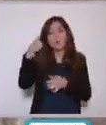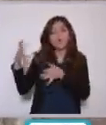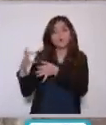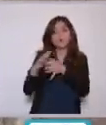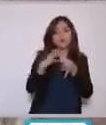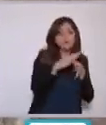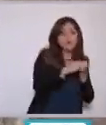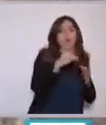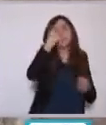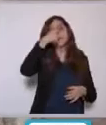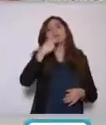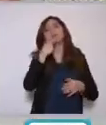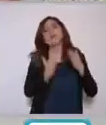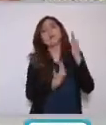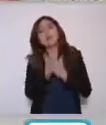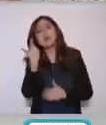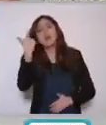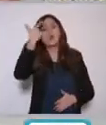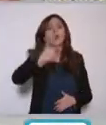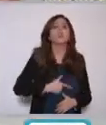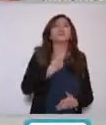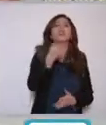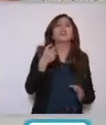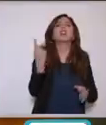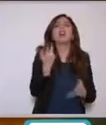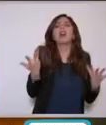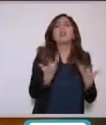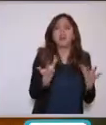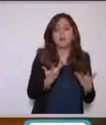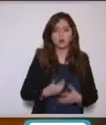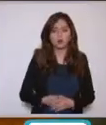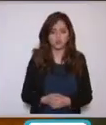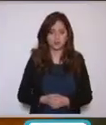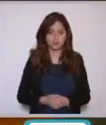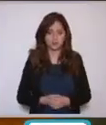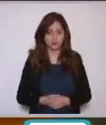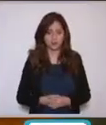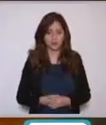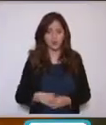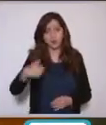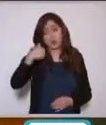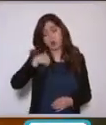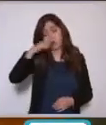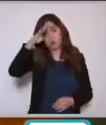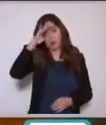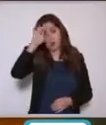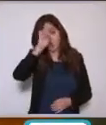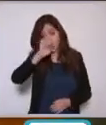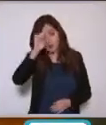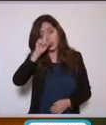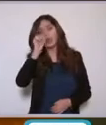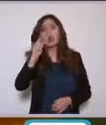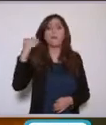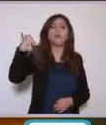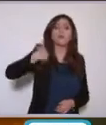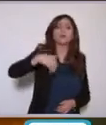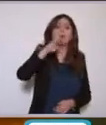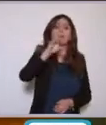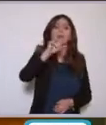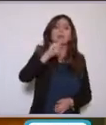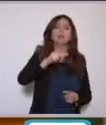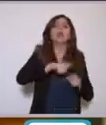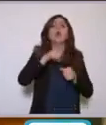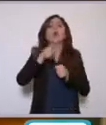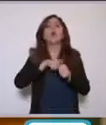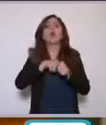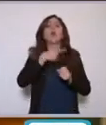de día y de noche? Yo creo que- ¿Qué es lo que más nos conviene en ese aspecto? Yo creo que la recomendación va a ser primero empezar con las básicas, ¿no? Que sería el negro,